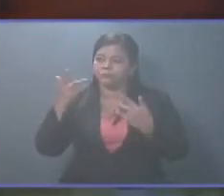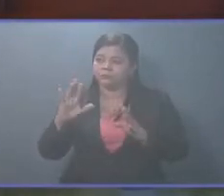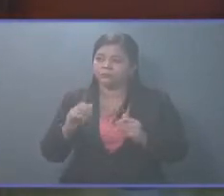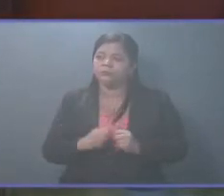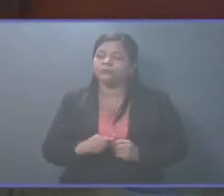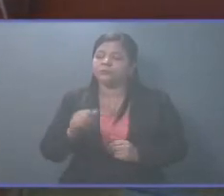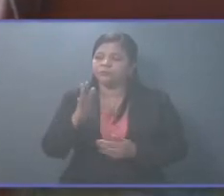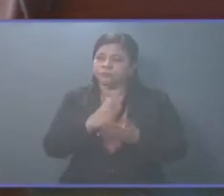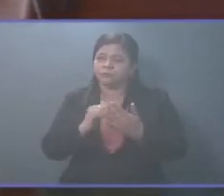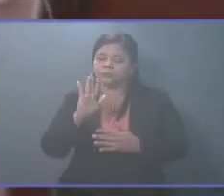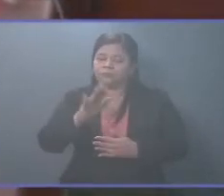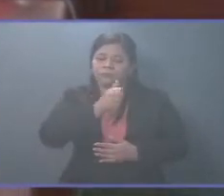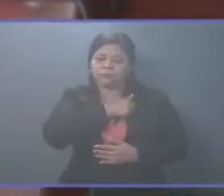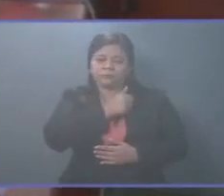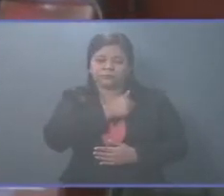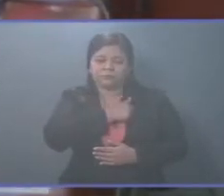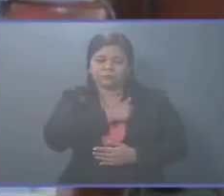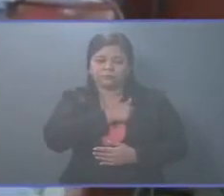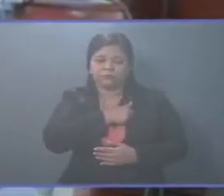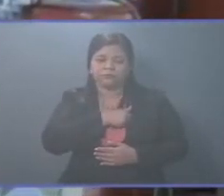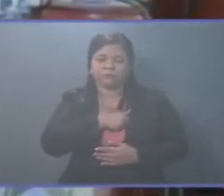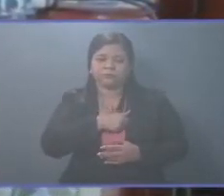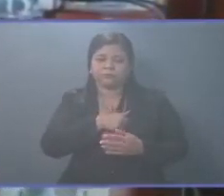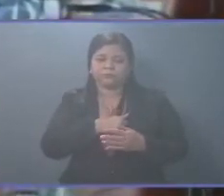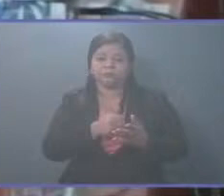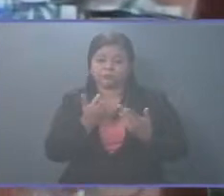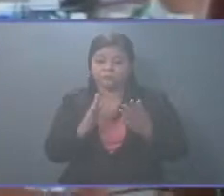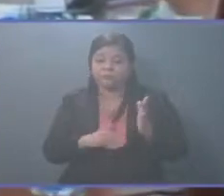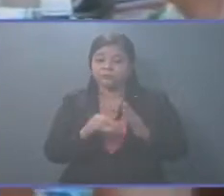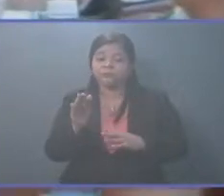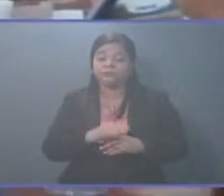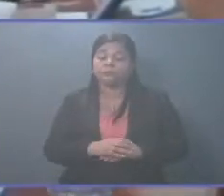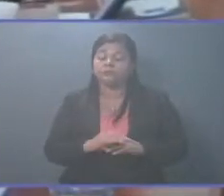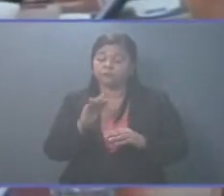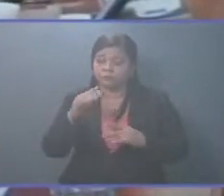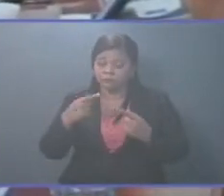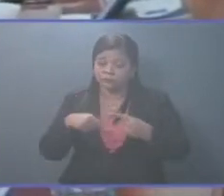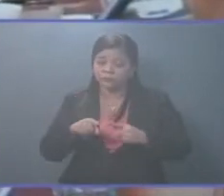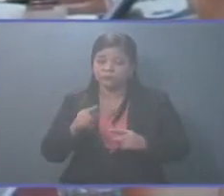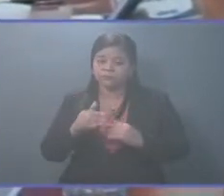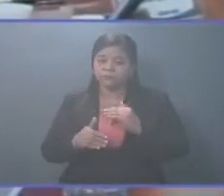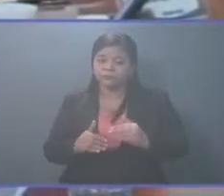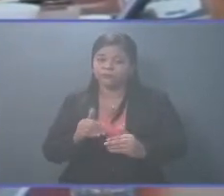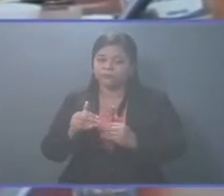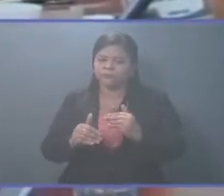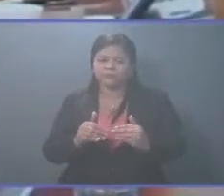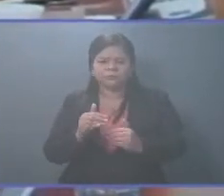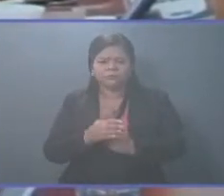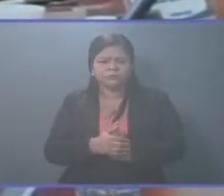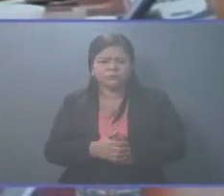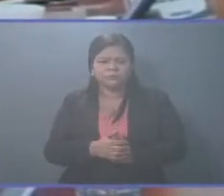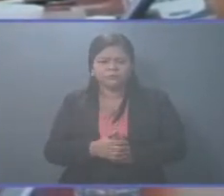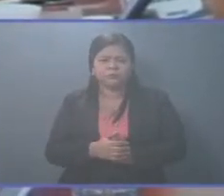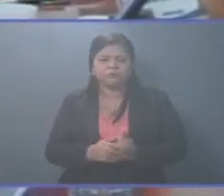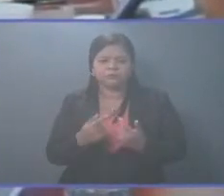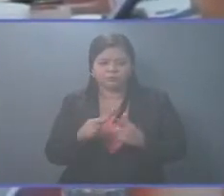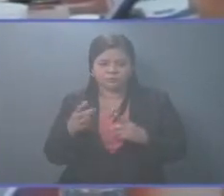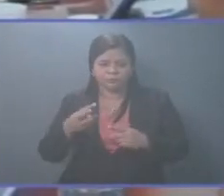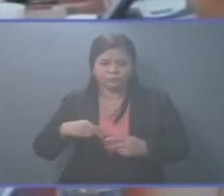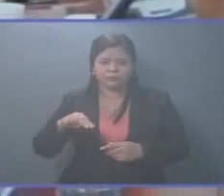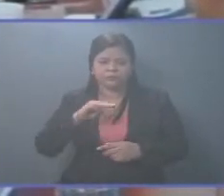es un papel de asesoría y de acompañamiento, de seguimiento de todas estas decisiones al Ministerio de